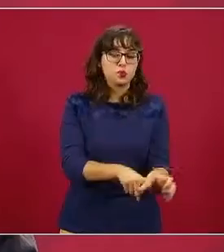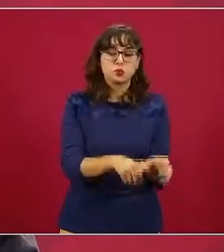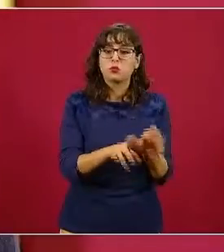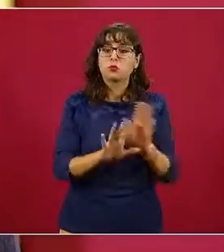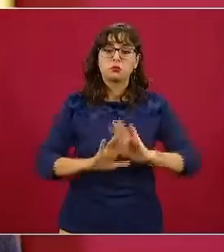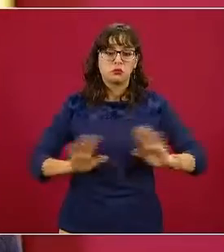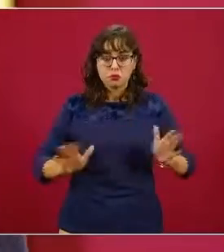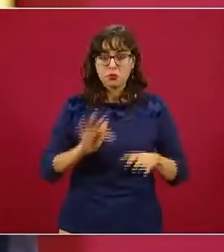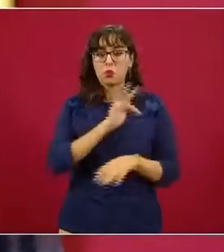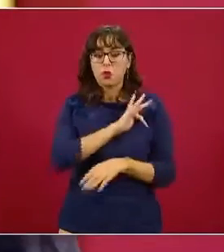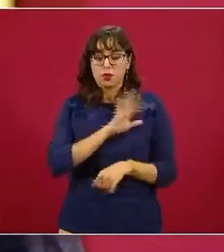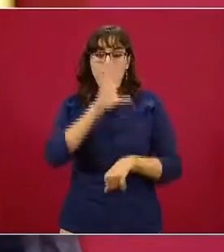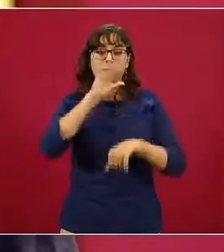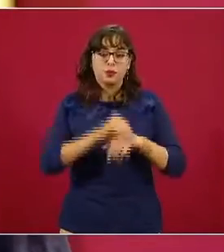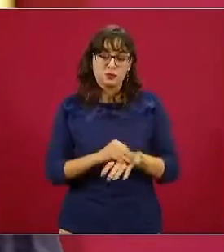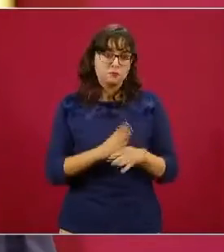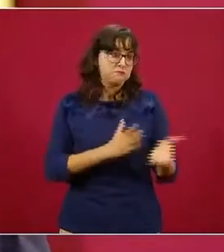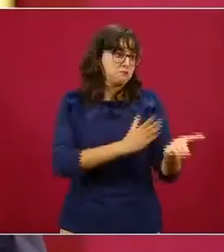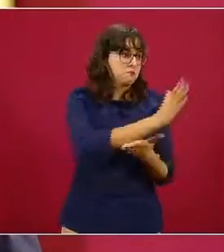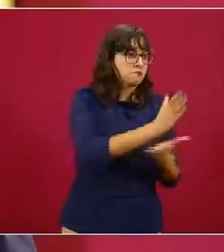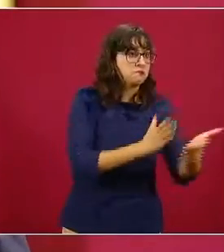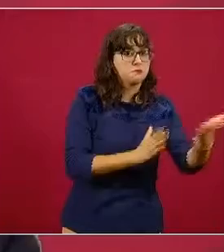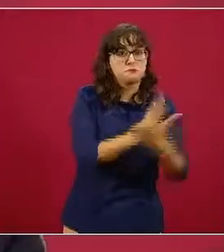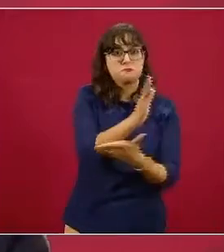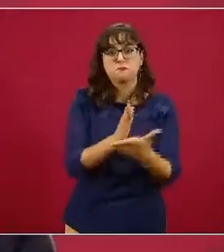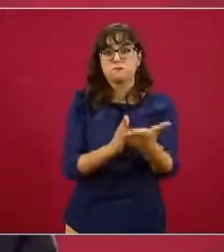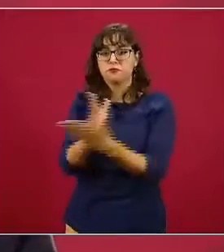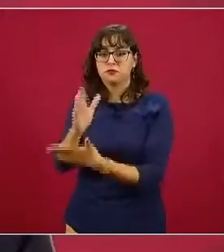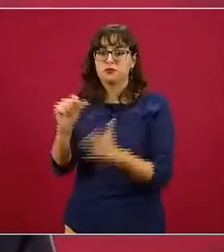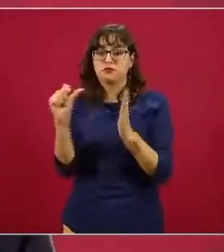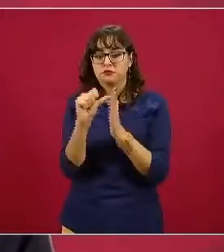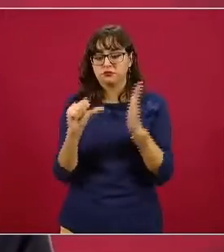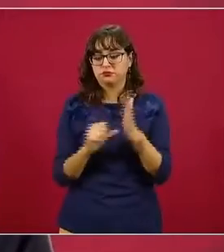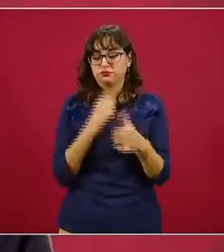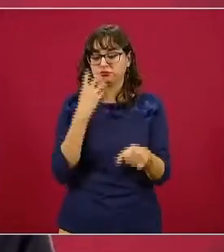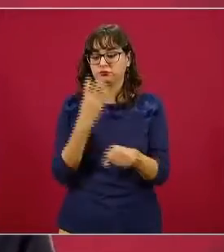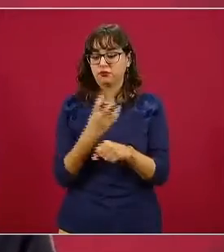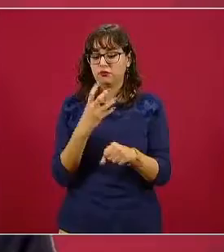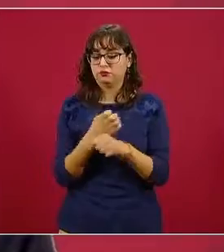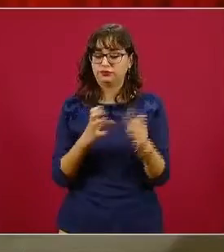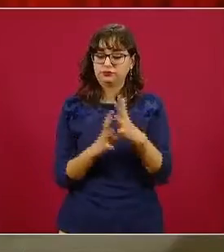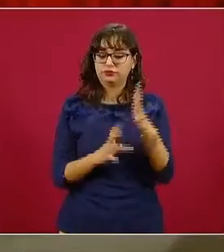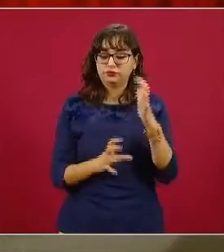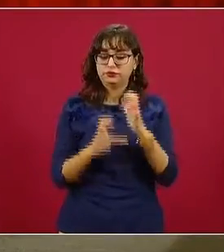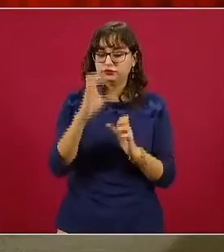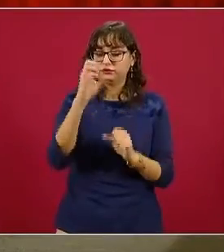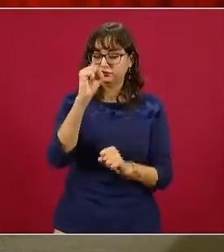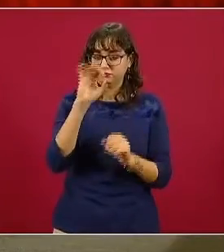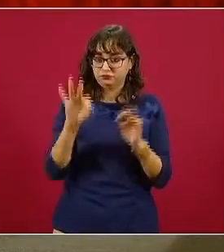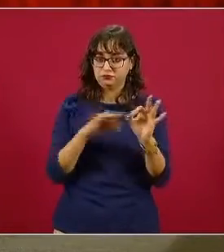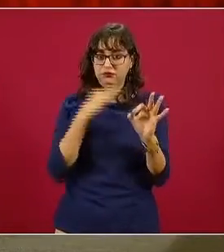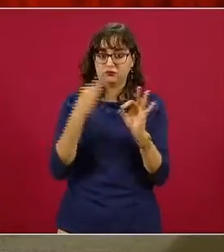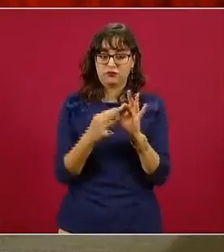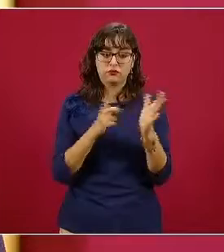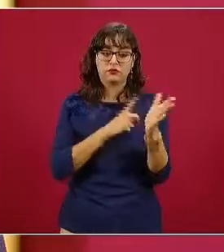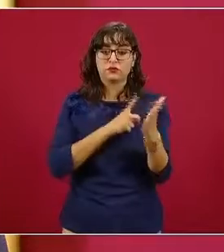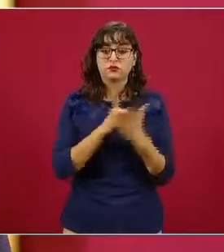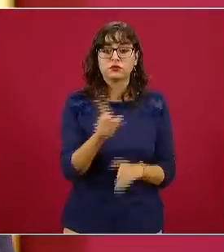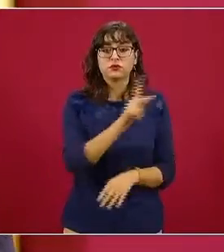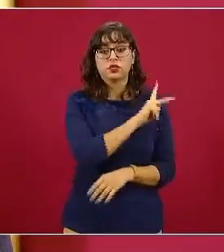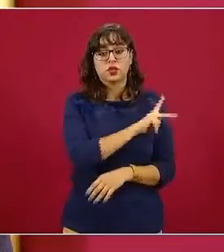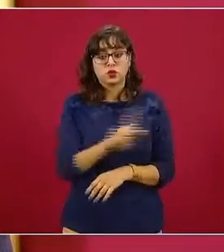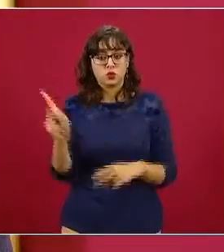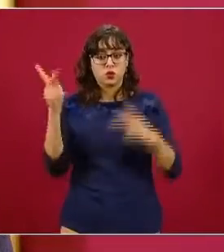empleo, permitiera hacer efectivo el artículo 4 de la Constitución, que es el derecho